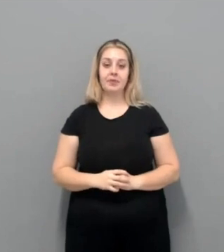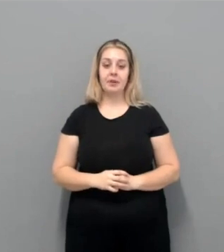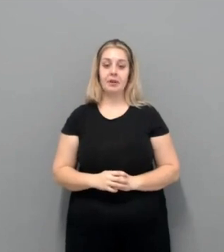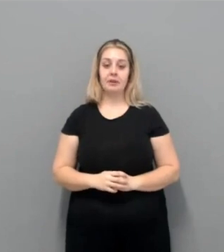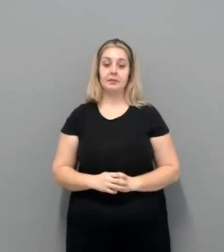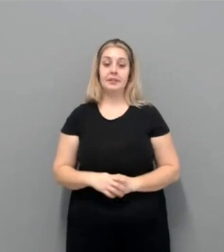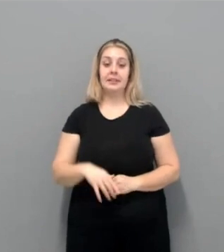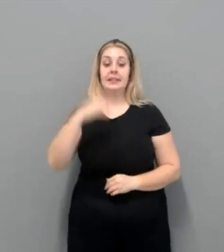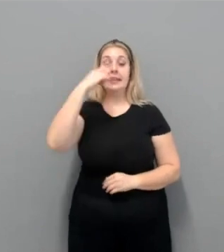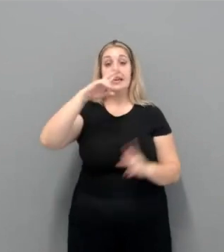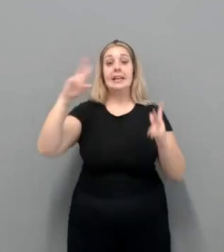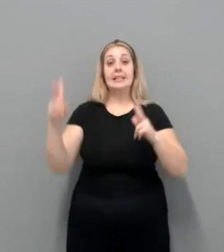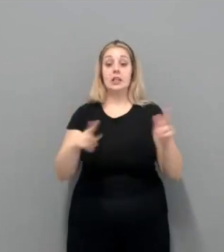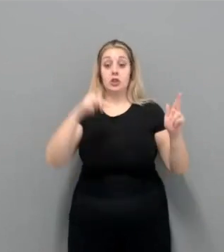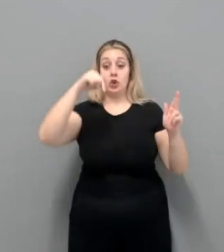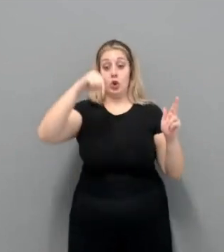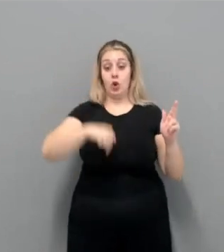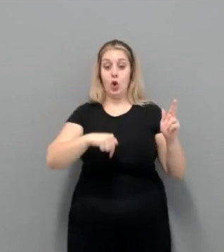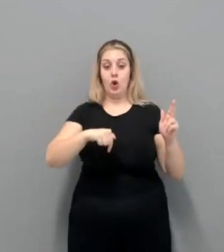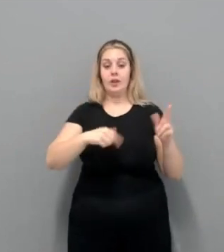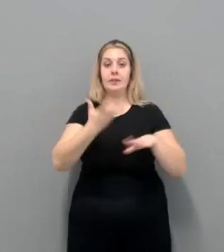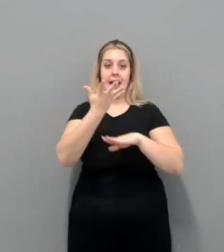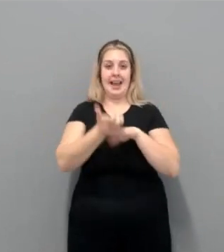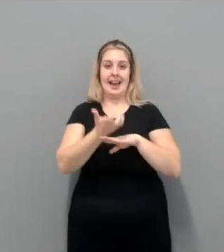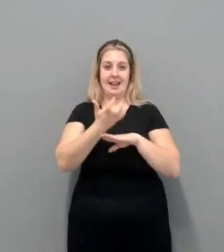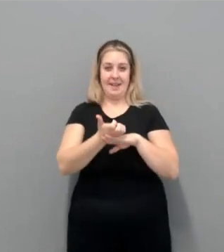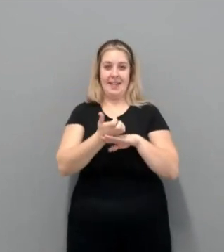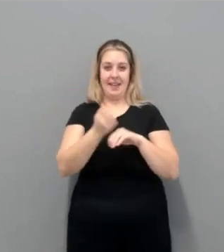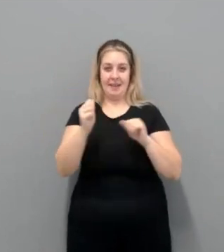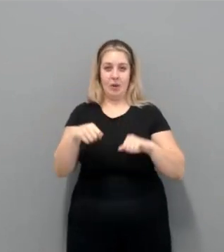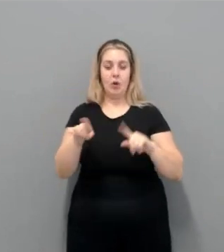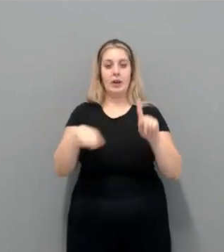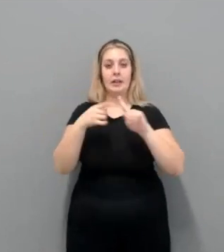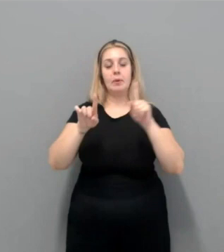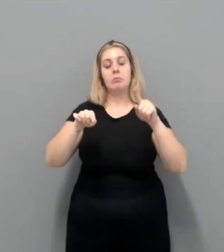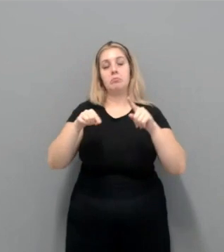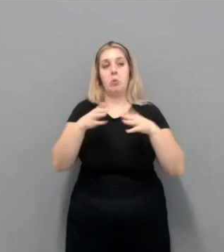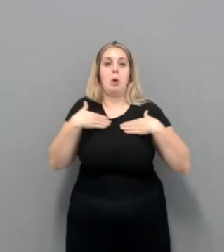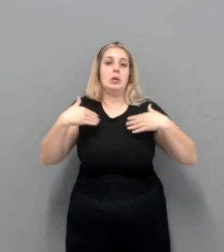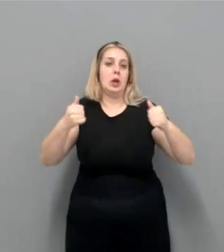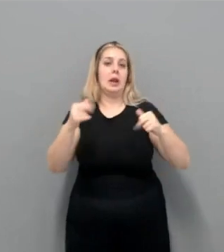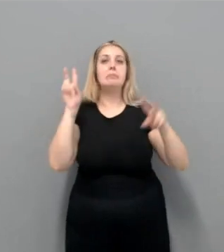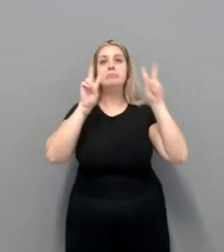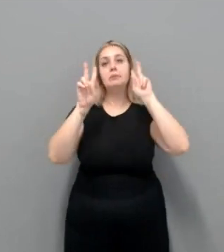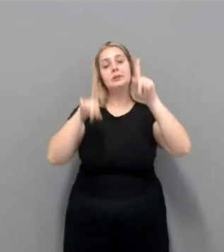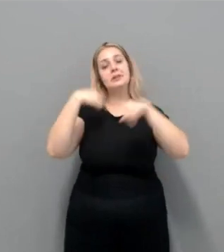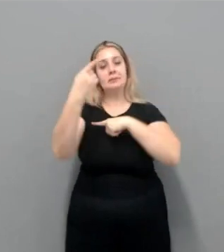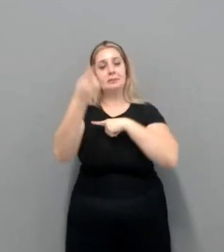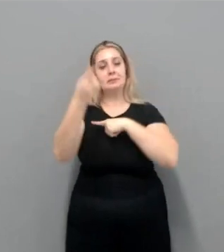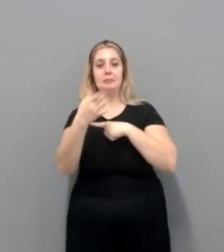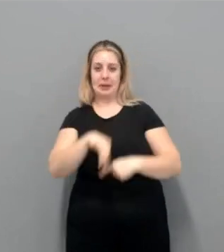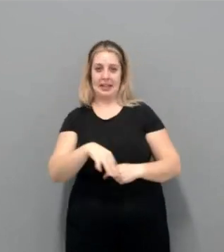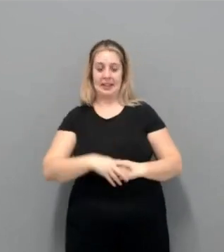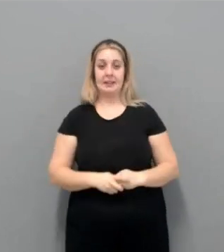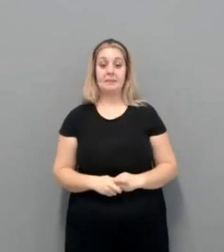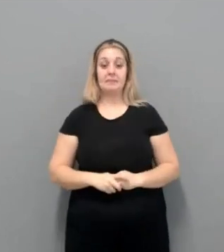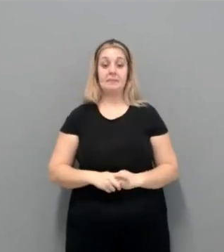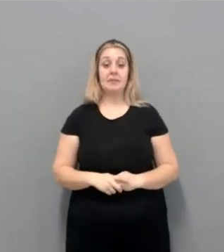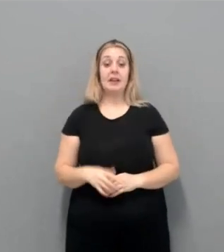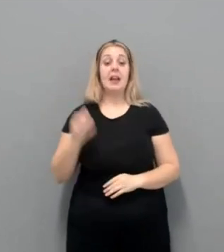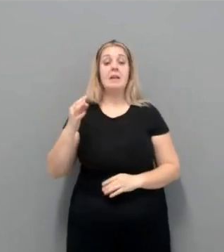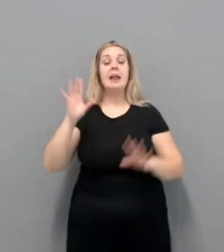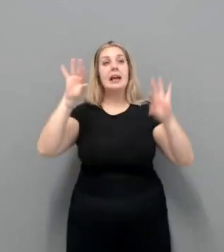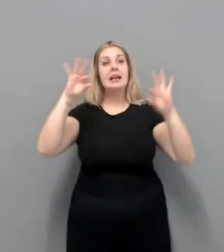Como sabéis, la sesión de hoy quedará grabada para que podáis visualizarla cuando queráis. Y a pesar de que sea